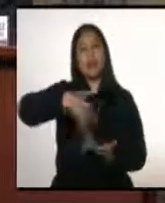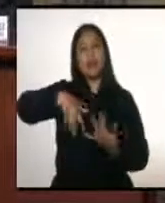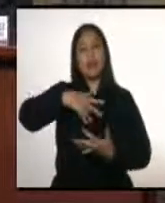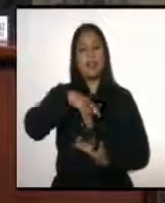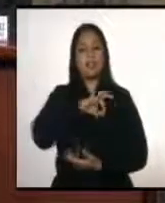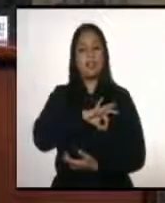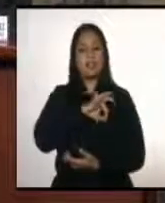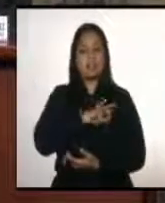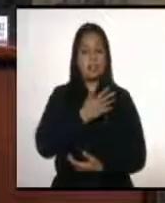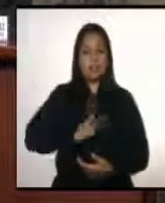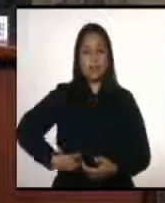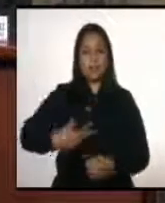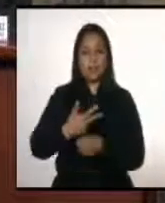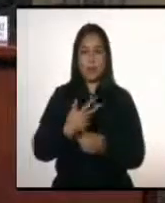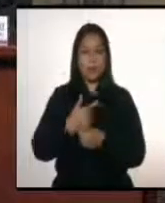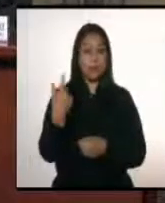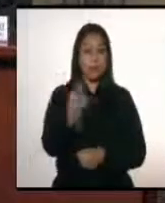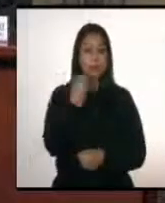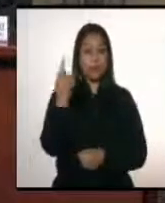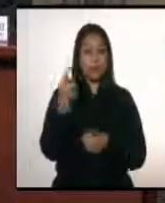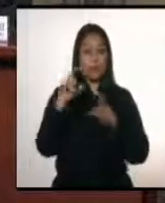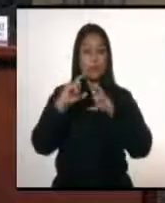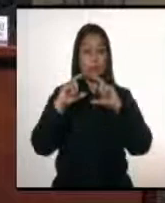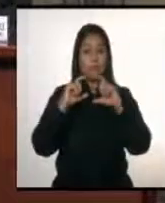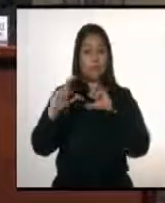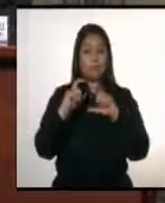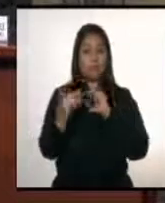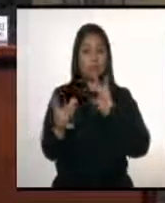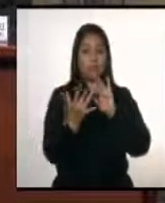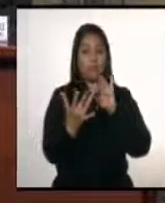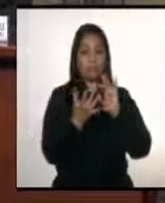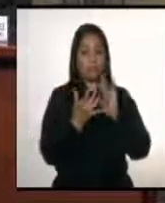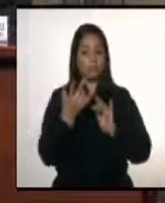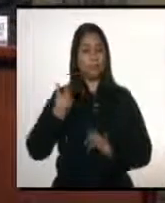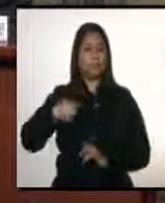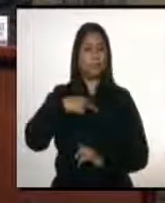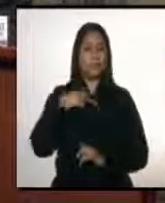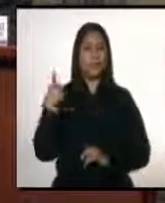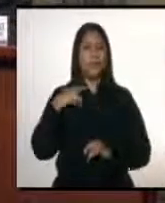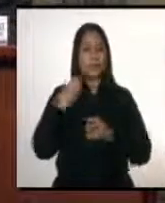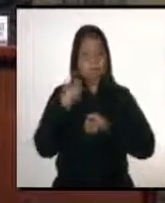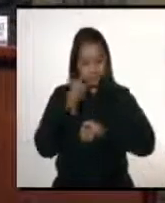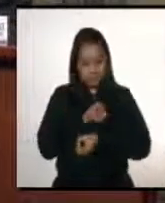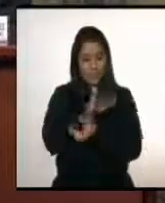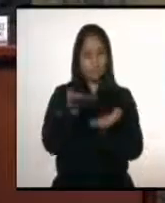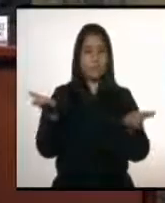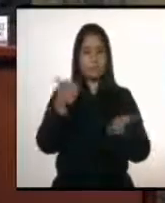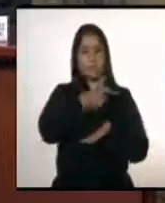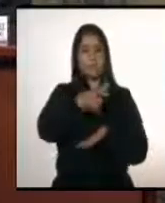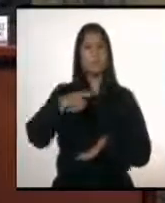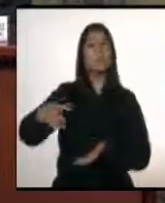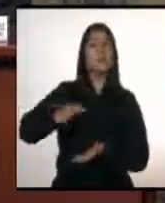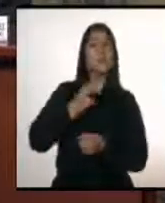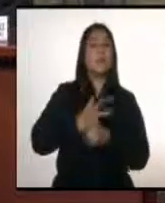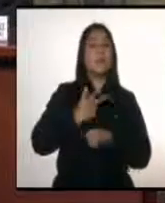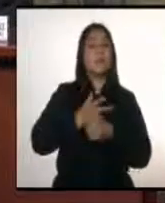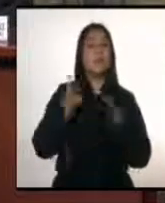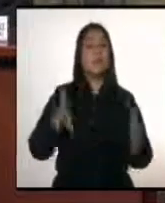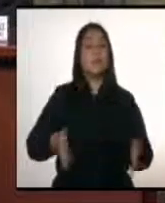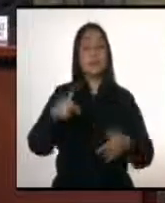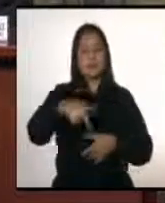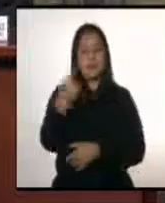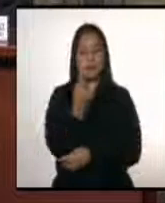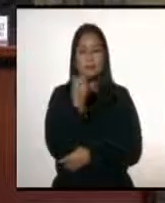y todos los medios de comunicación conectados con nosotros para llevarle a la población guatemalteca esta importante